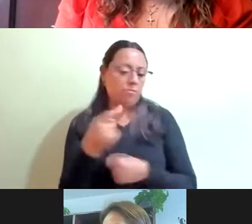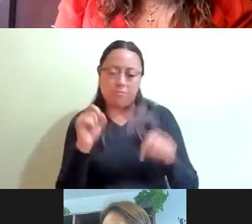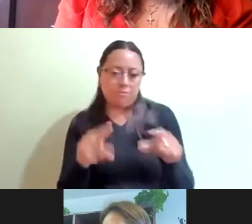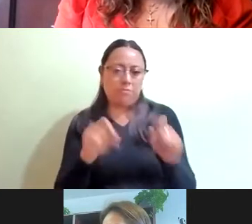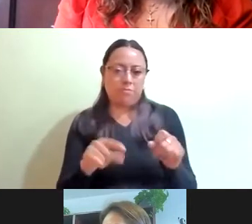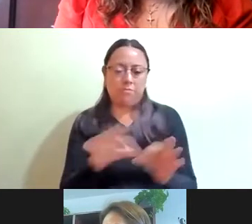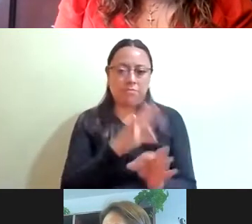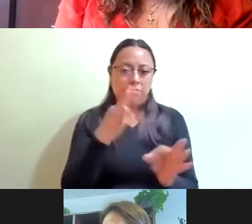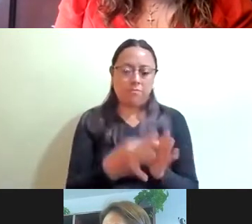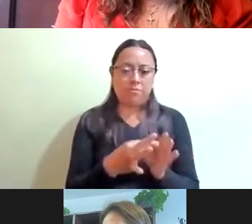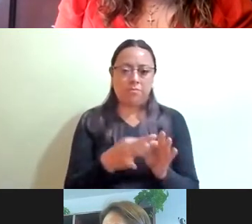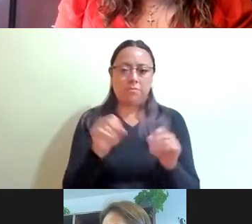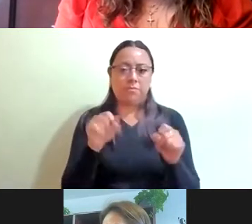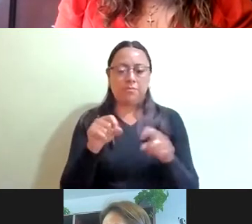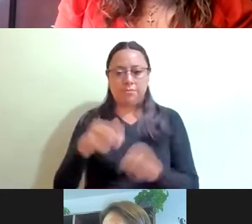un tema